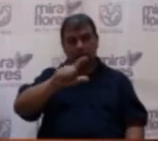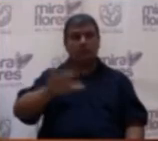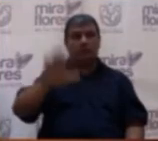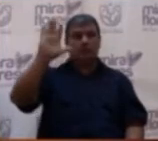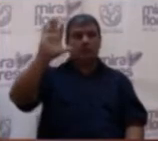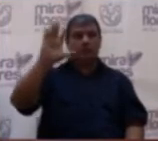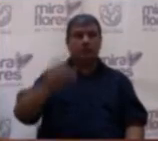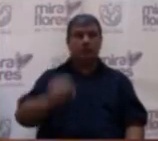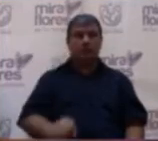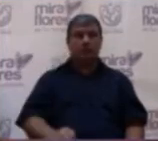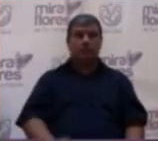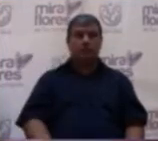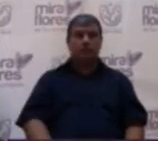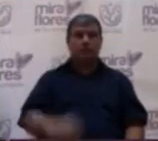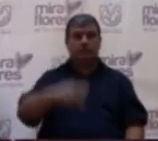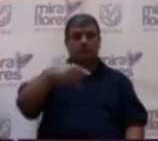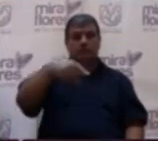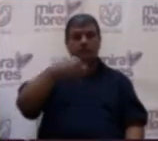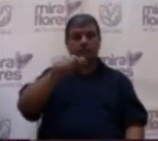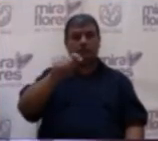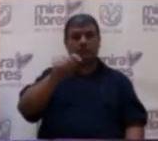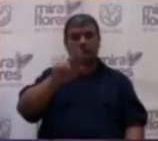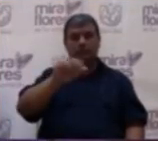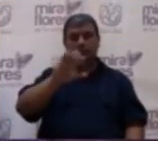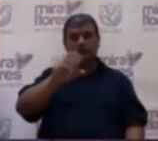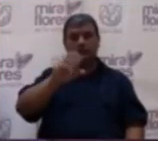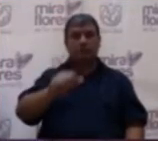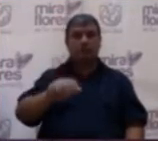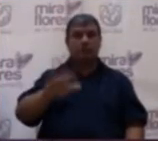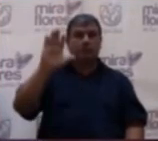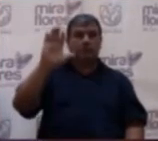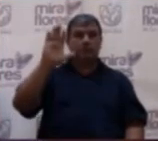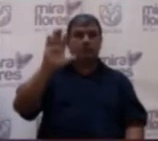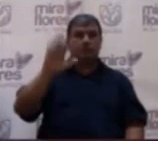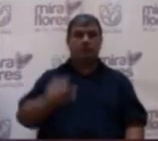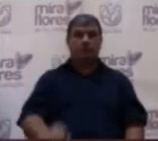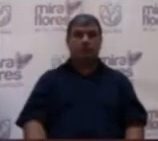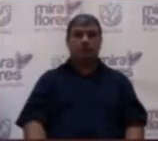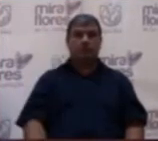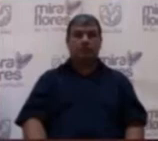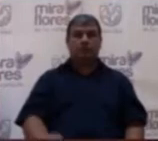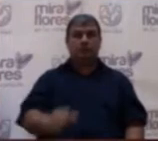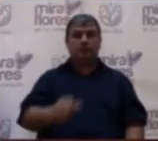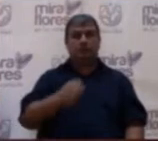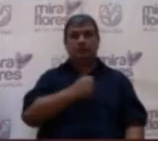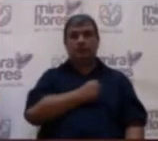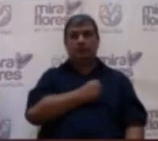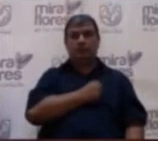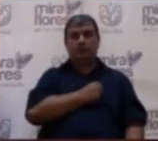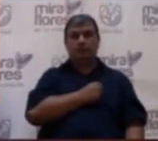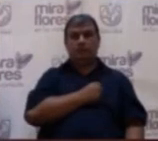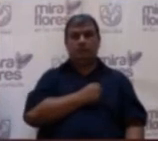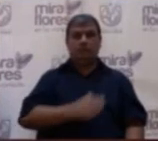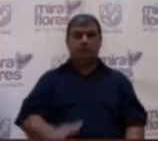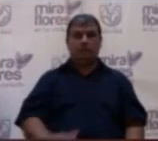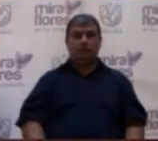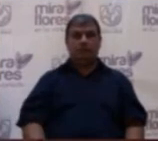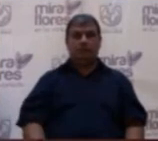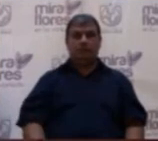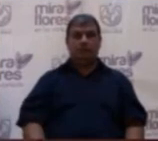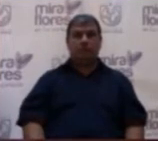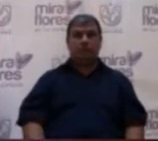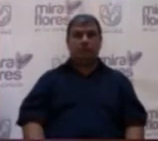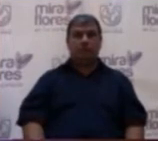cookies señora patricia maría del río jiménez de olavide señora susana es english watson